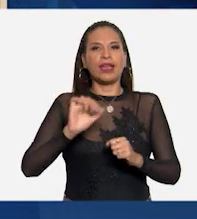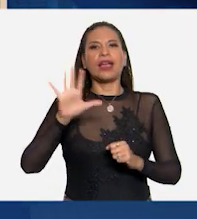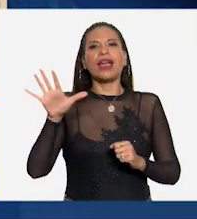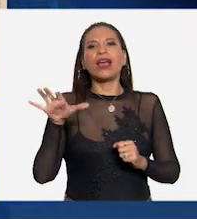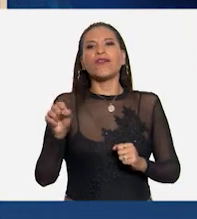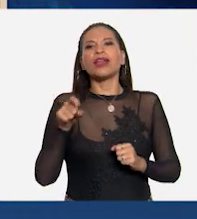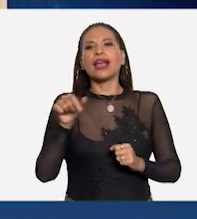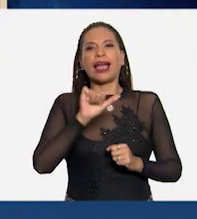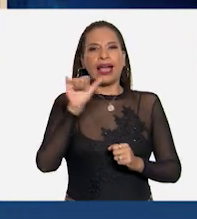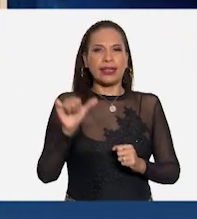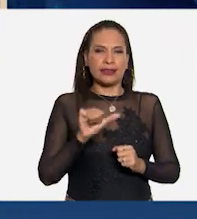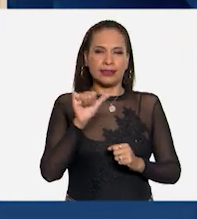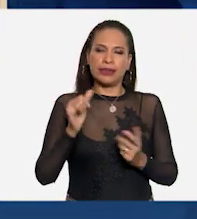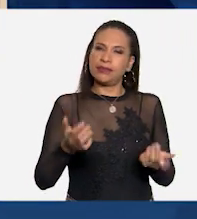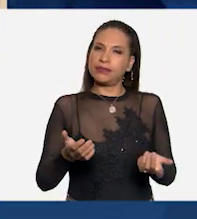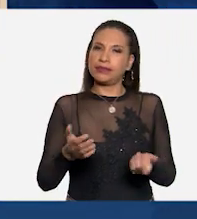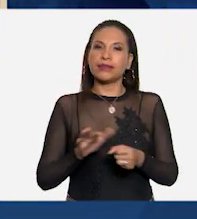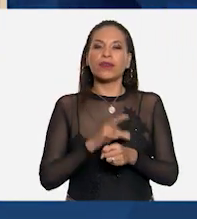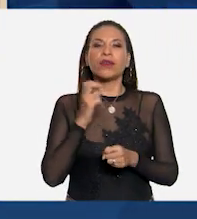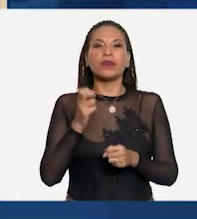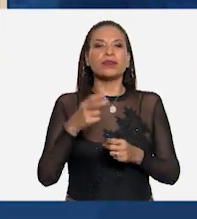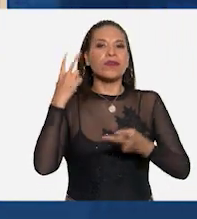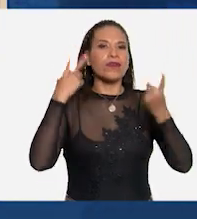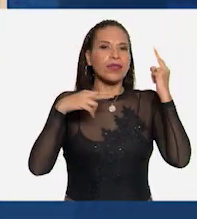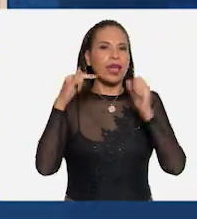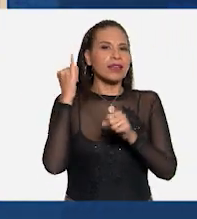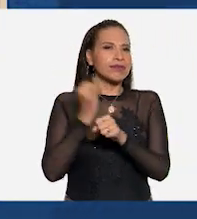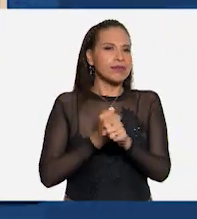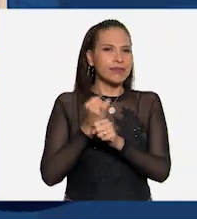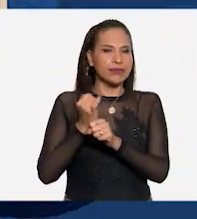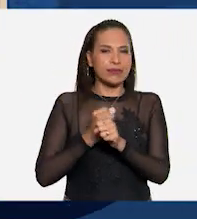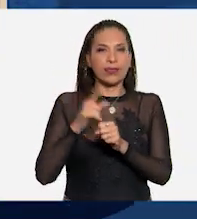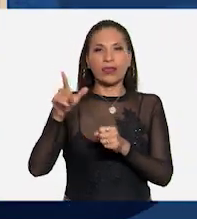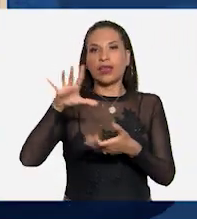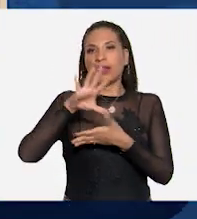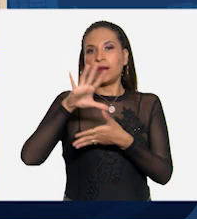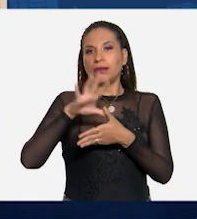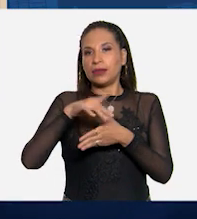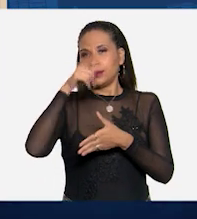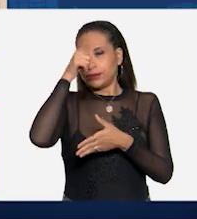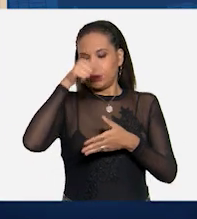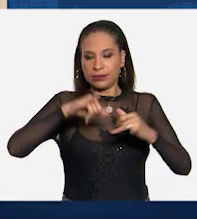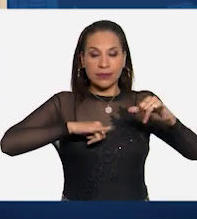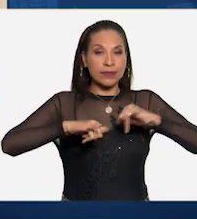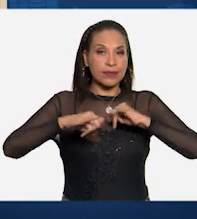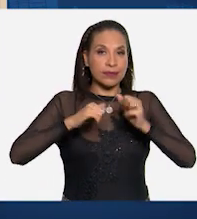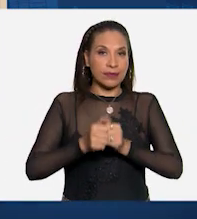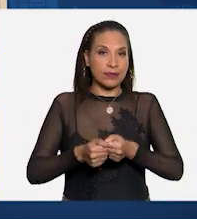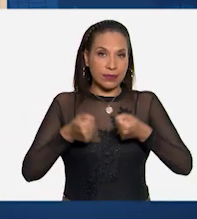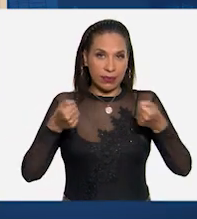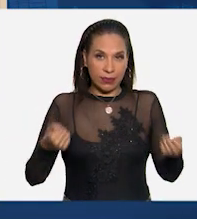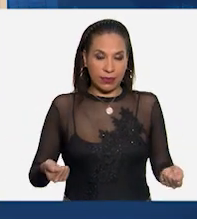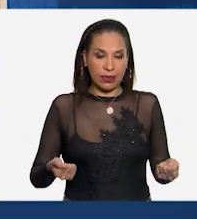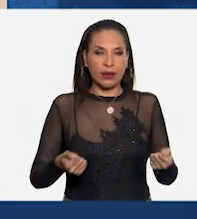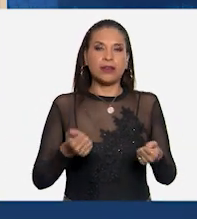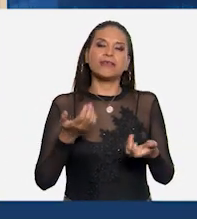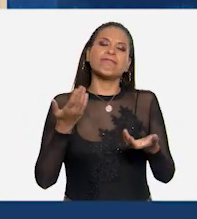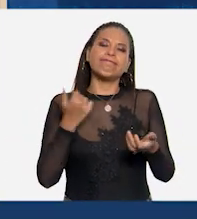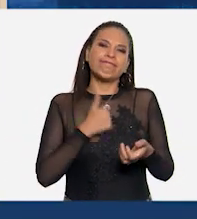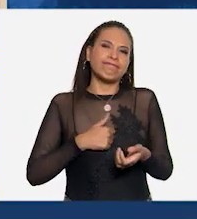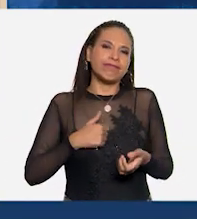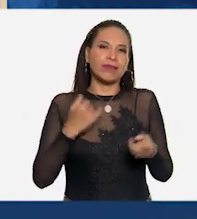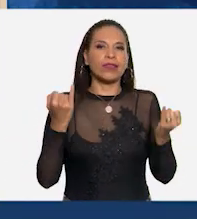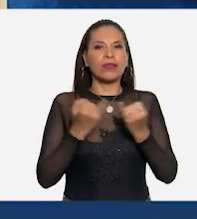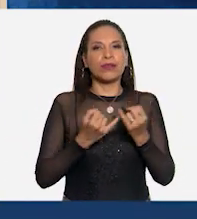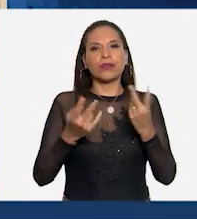Asia. Efectivamente, con los viajes de exploración, América apareció en el mapa. Pero por desgracia,